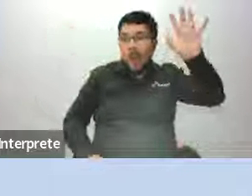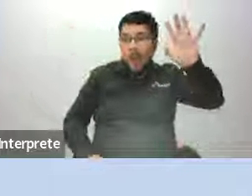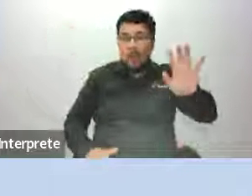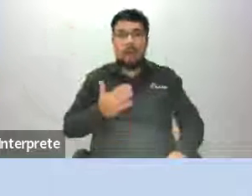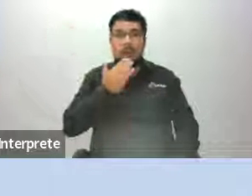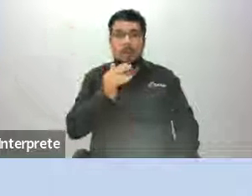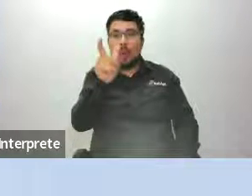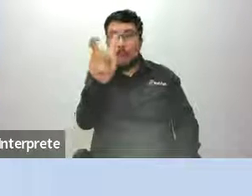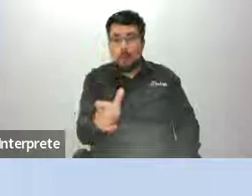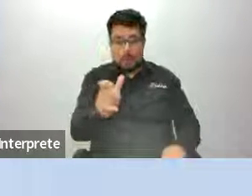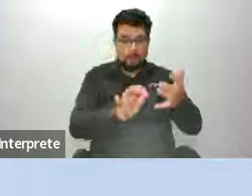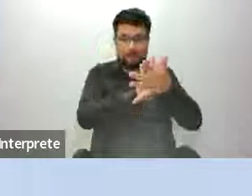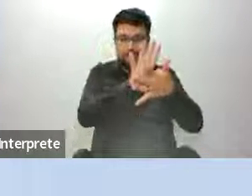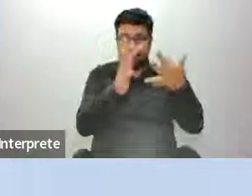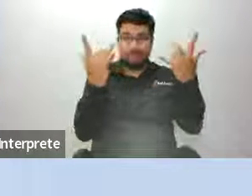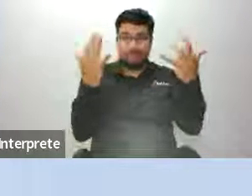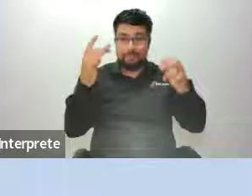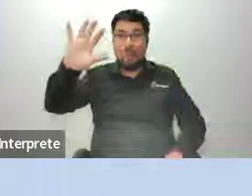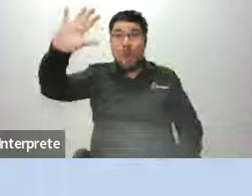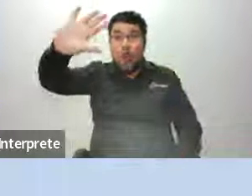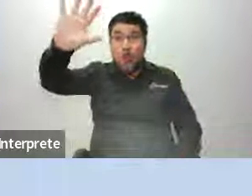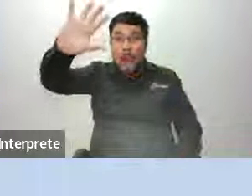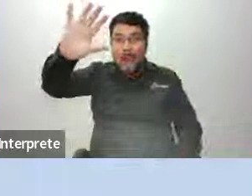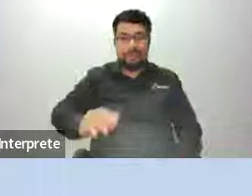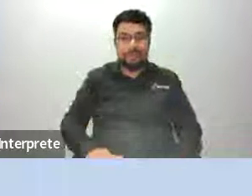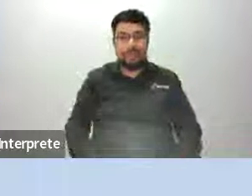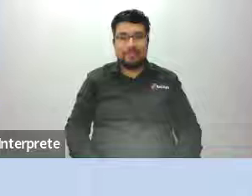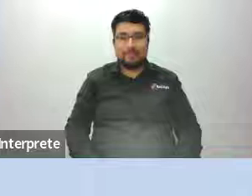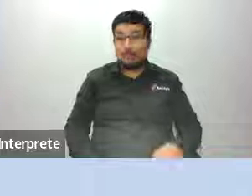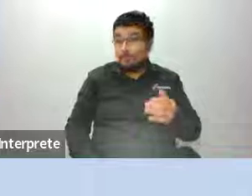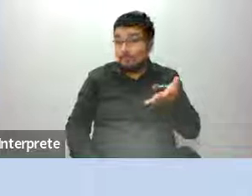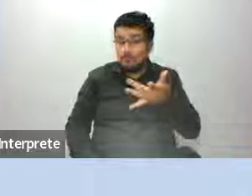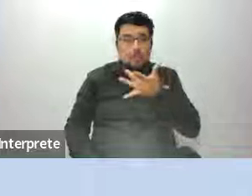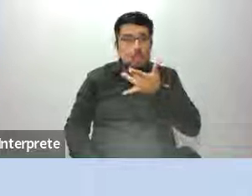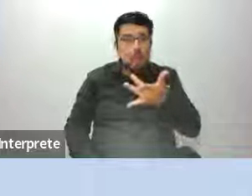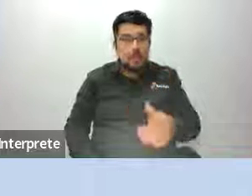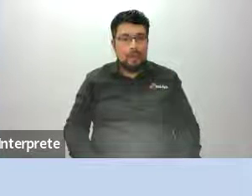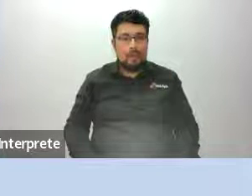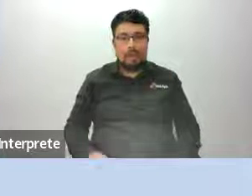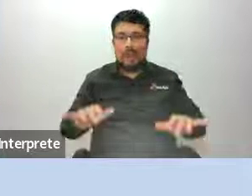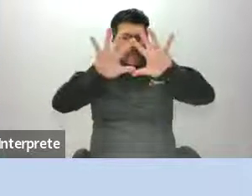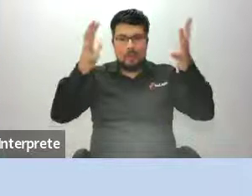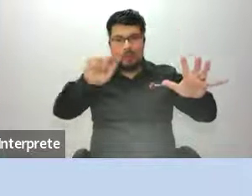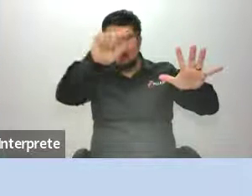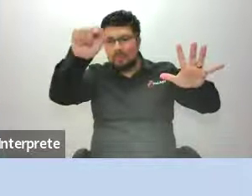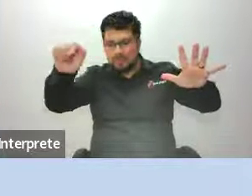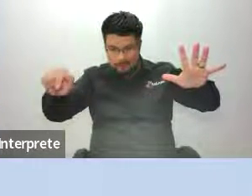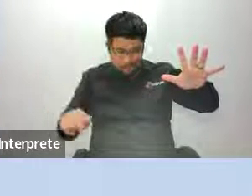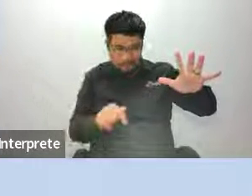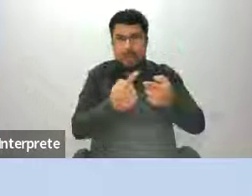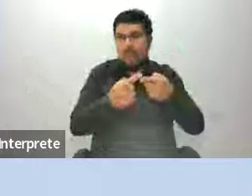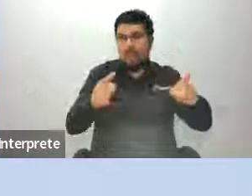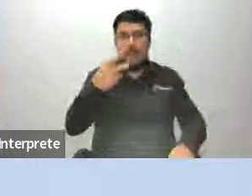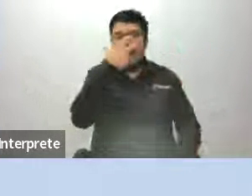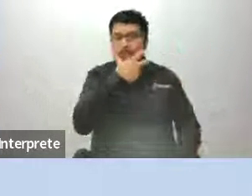de saludar. Y es porque pensamos que, o sea, es porque las lenguas en el mundo, los distintos idiomas pueden ser orales,